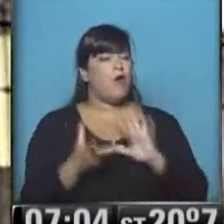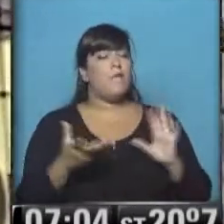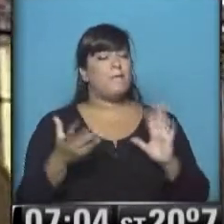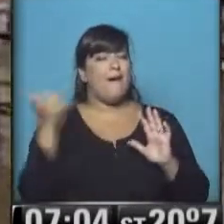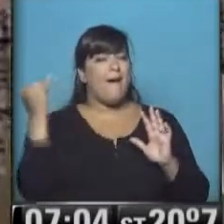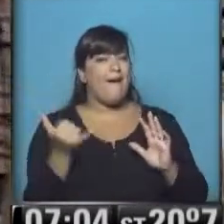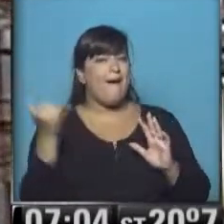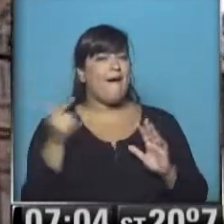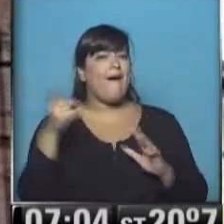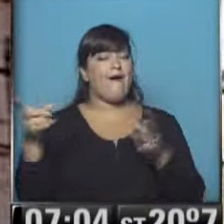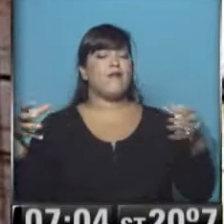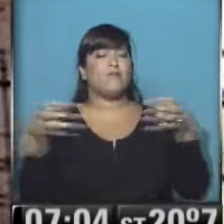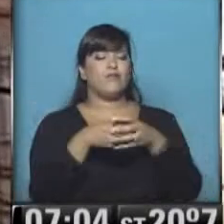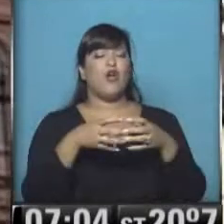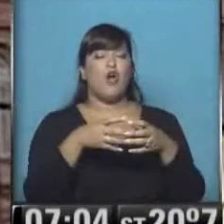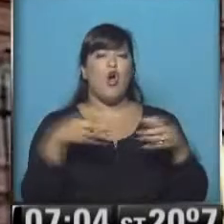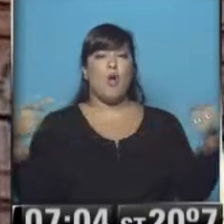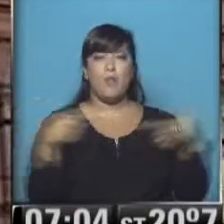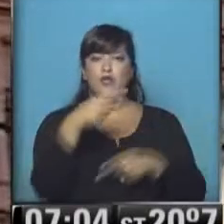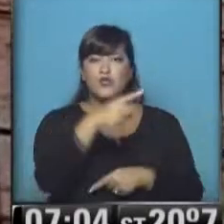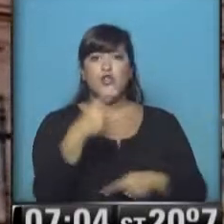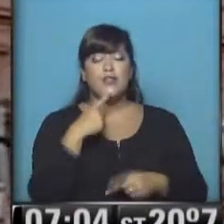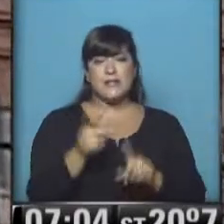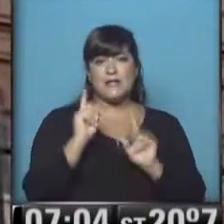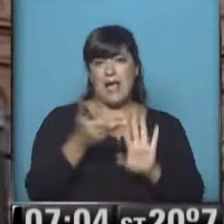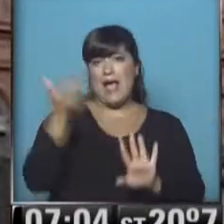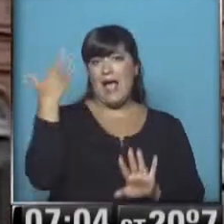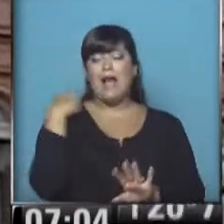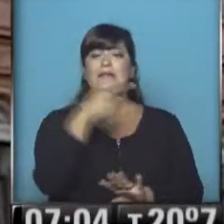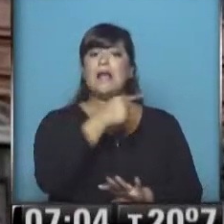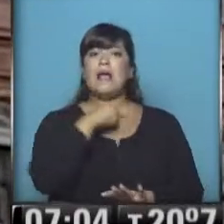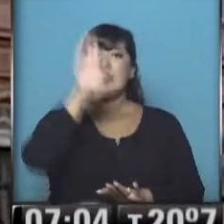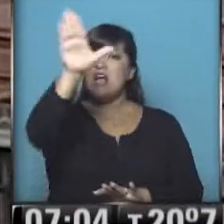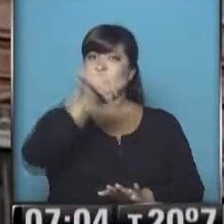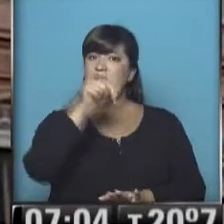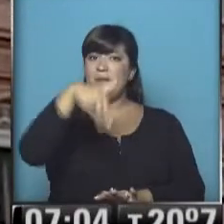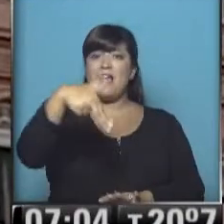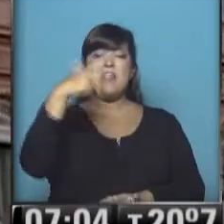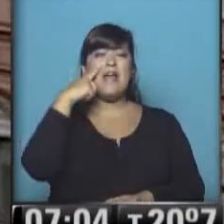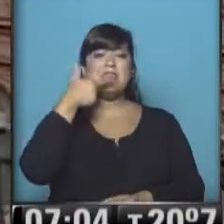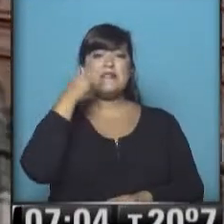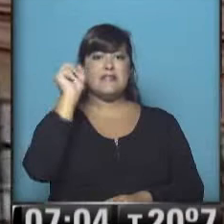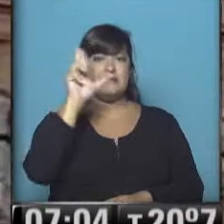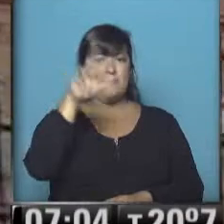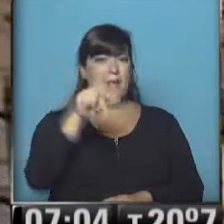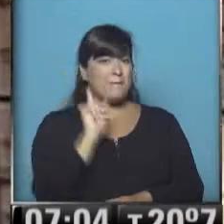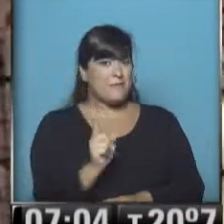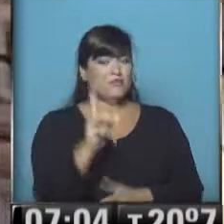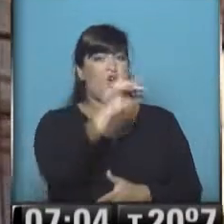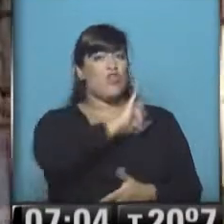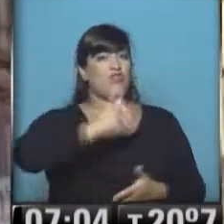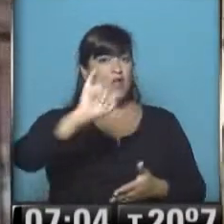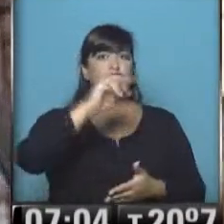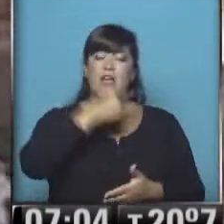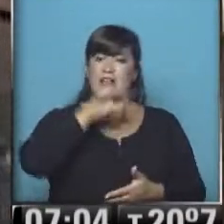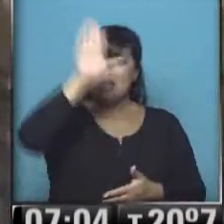había hecho la oposición, que consideraba en su momento que era oportuno convocar al fiscal que había llevado esa